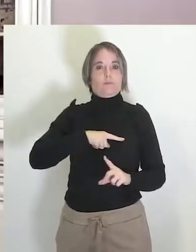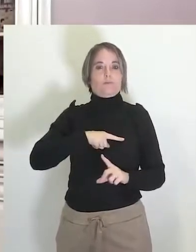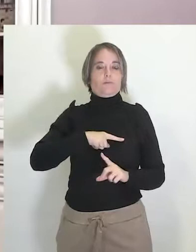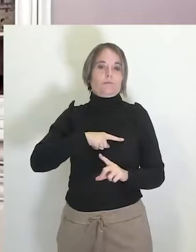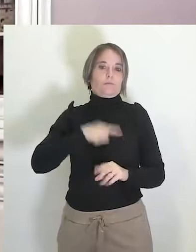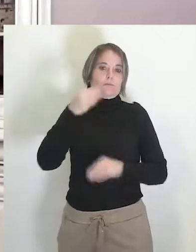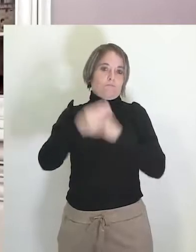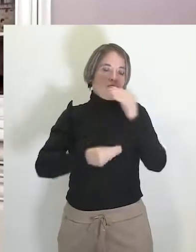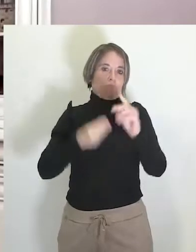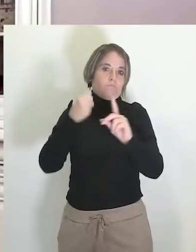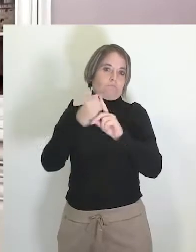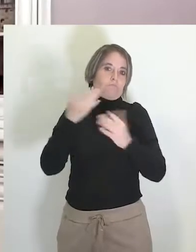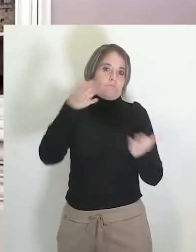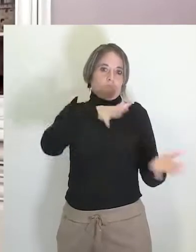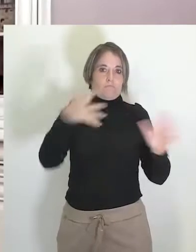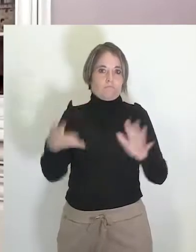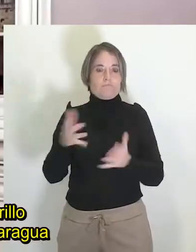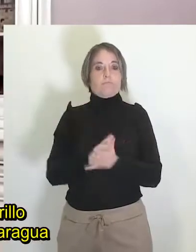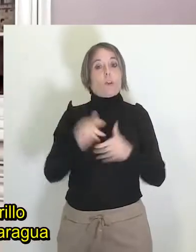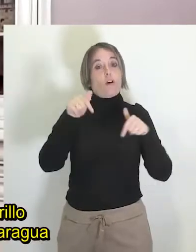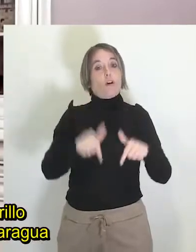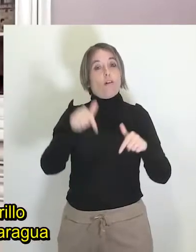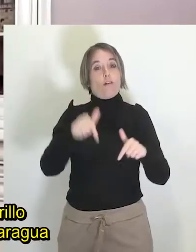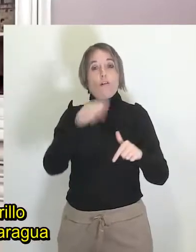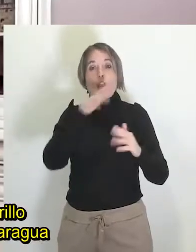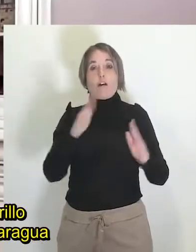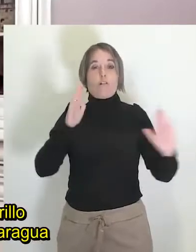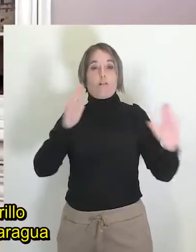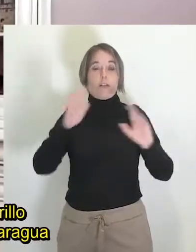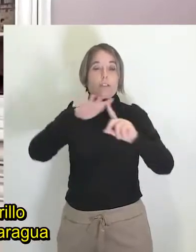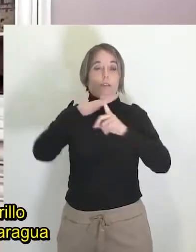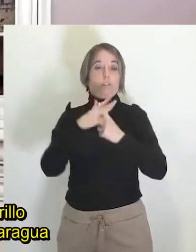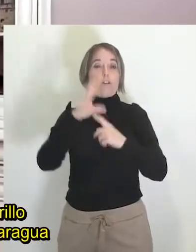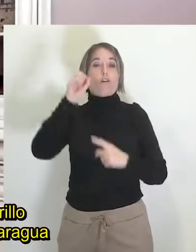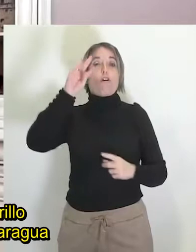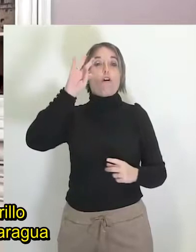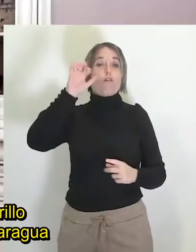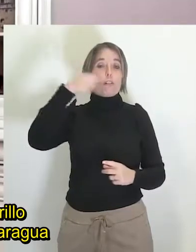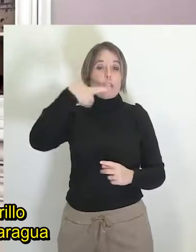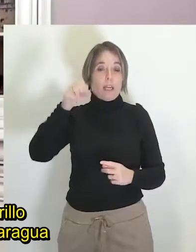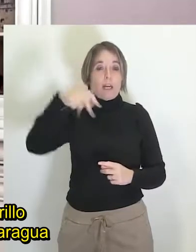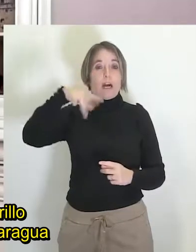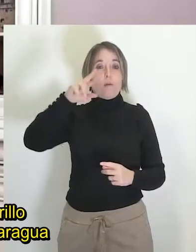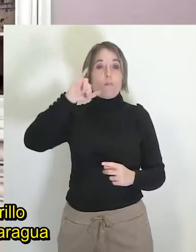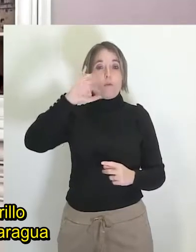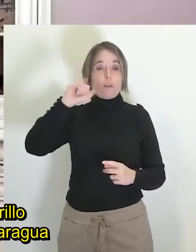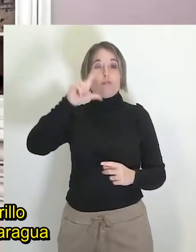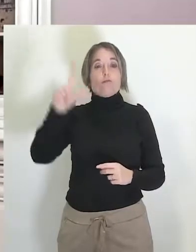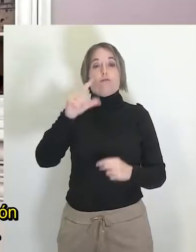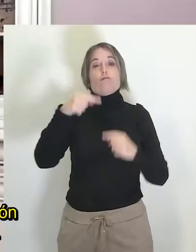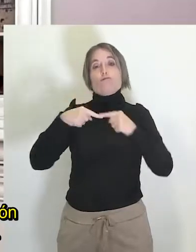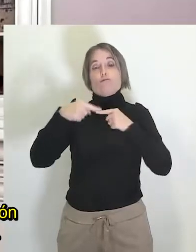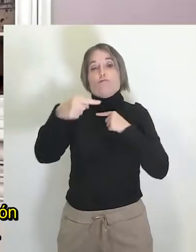eragingo ziurrenik gerora. Hoy el régimen de Ortega Murillo ha convertido el día a